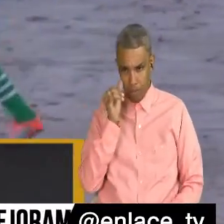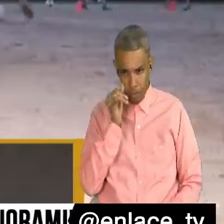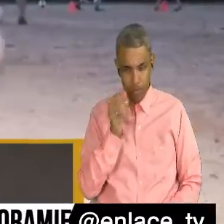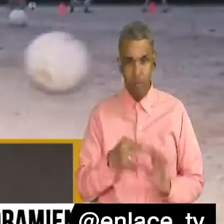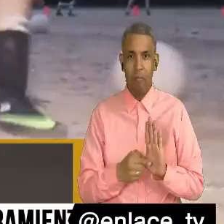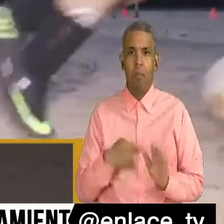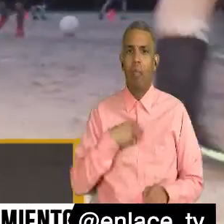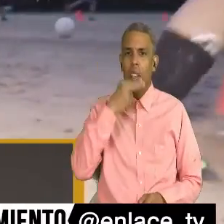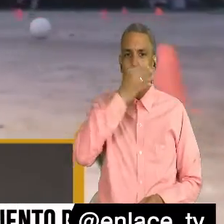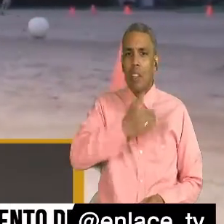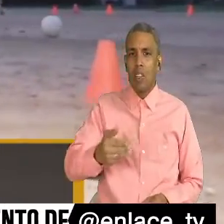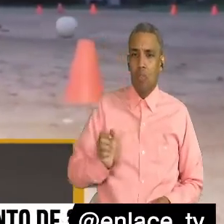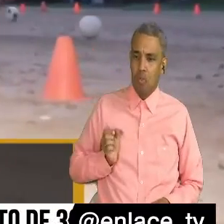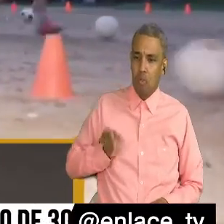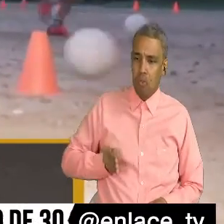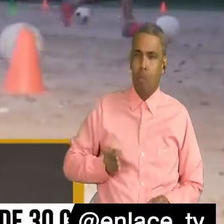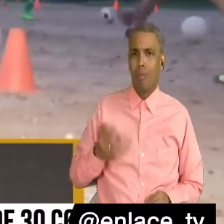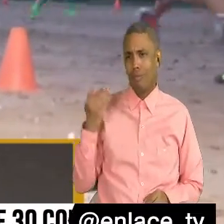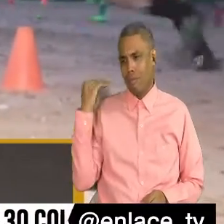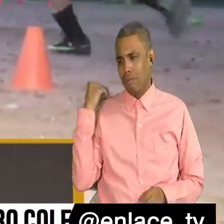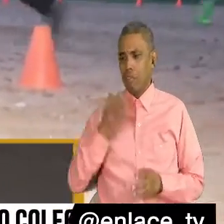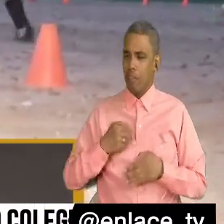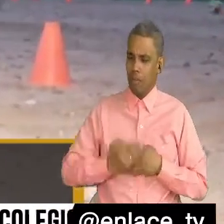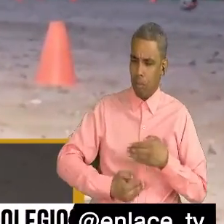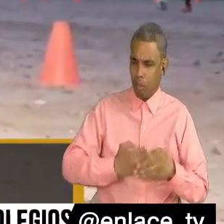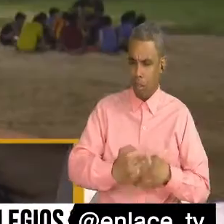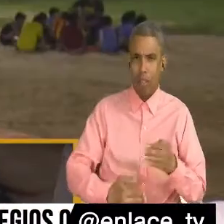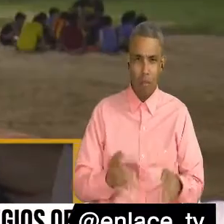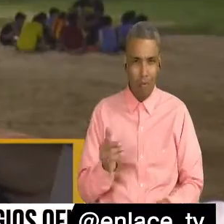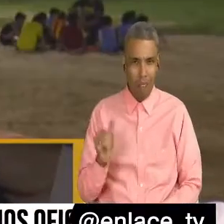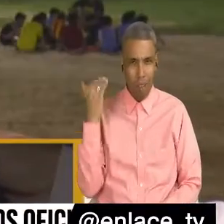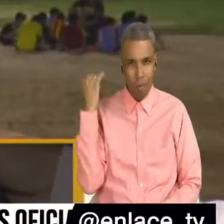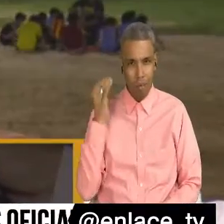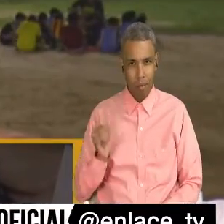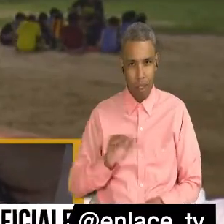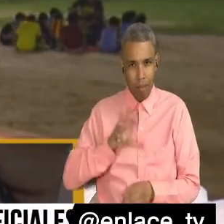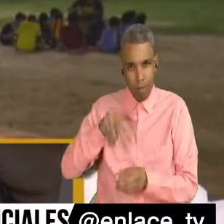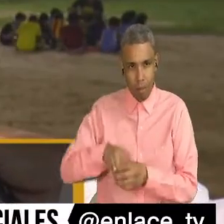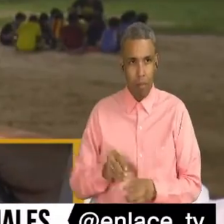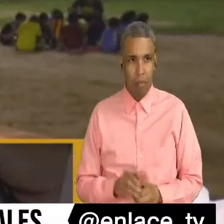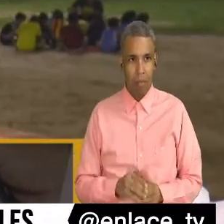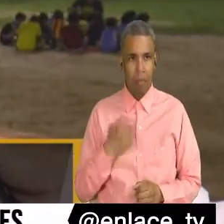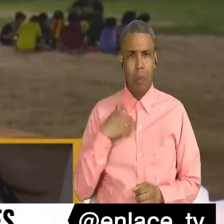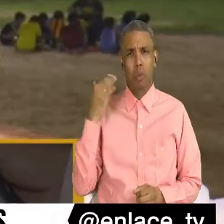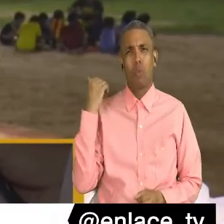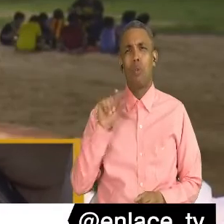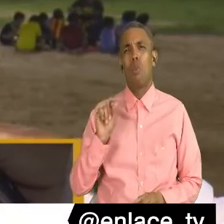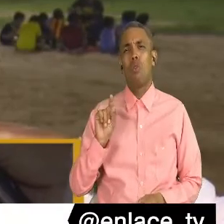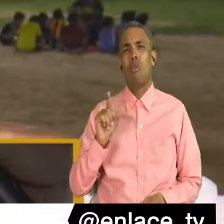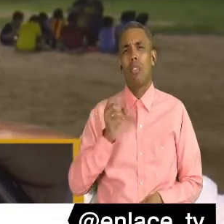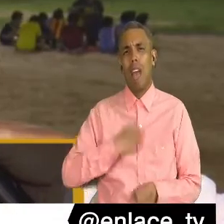pequeños hacen parte de este proceso que ya los tiene en torneos municipales de fútbol. De 12 años estaba aquí en el sector de La